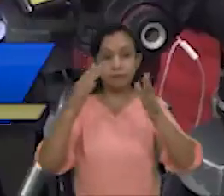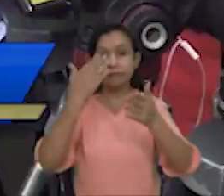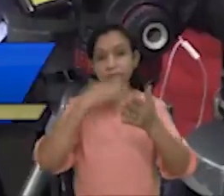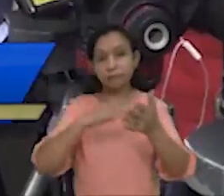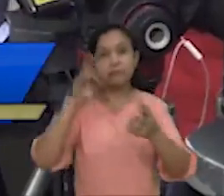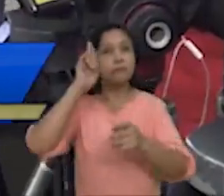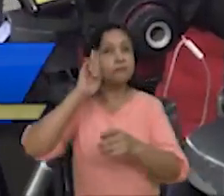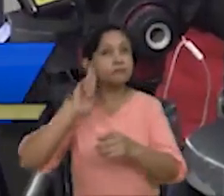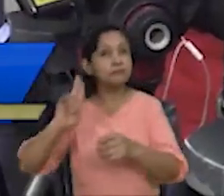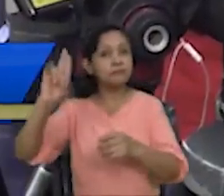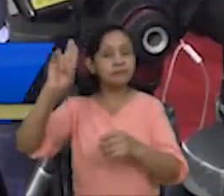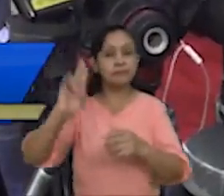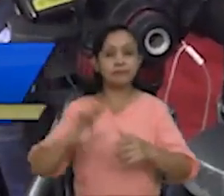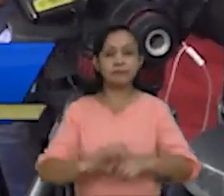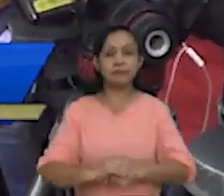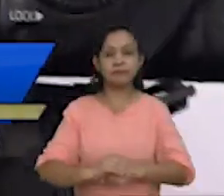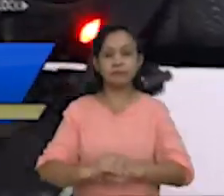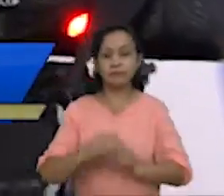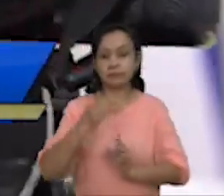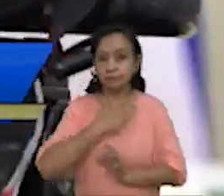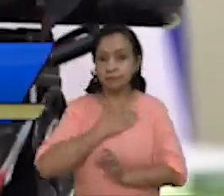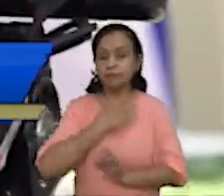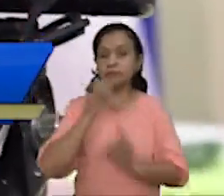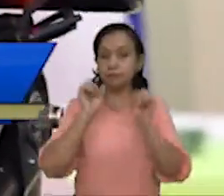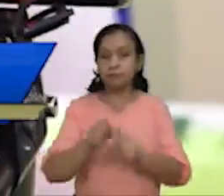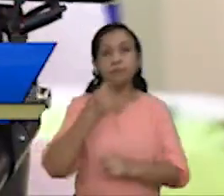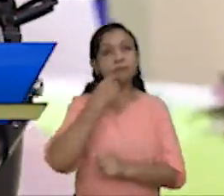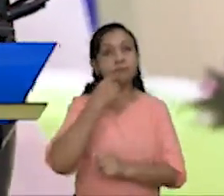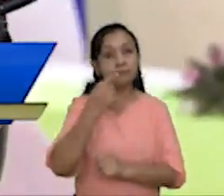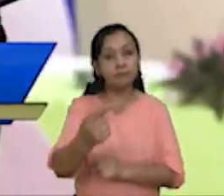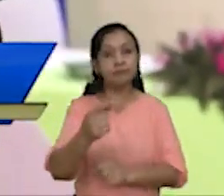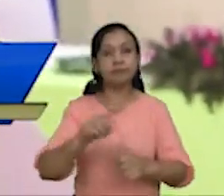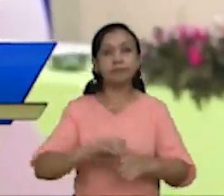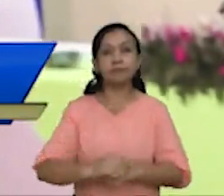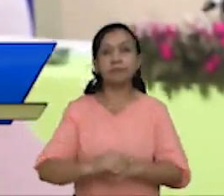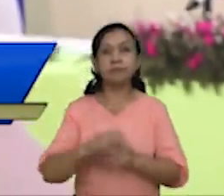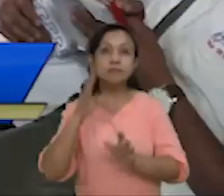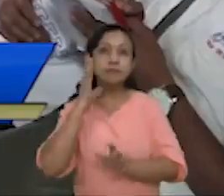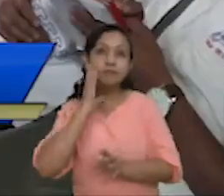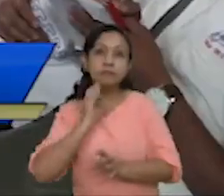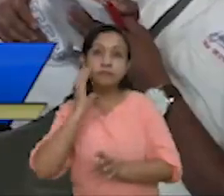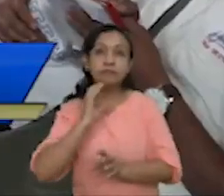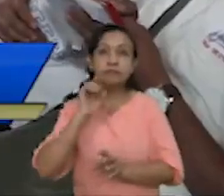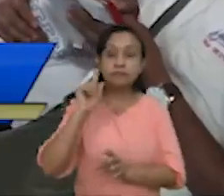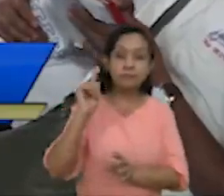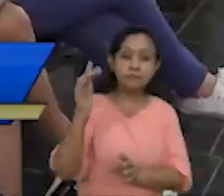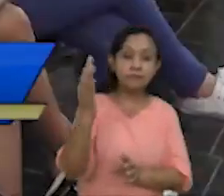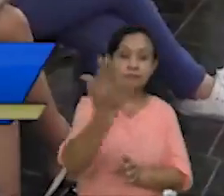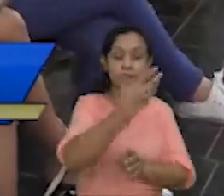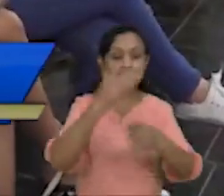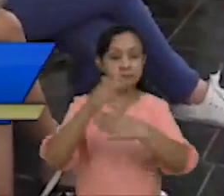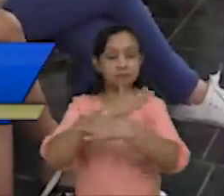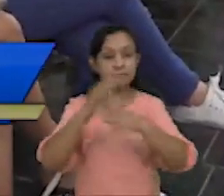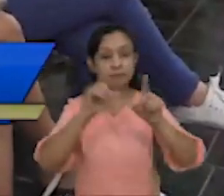en la universidad y que yo creo, me atrevo a decir que es así la experiencia en todos los espacios académicos,